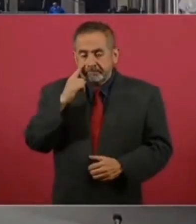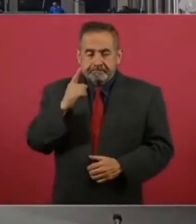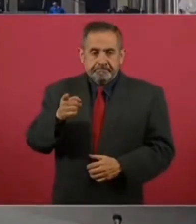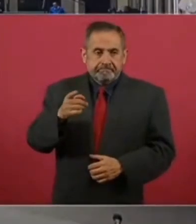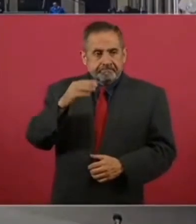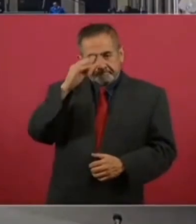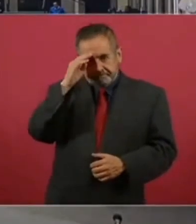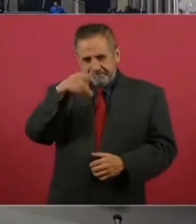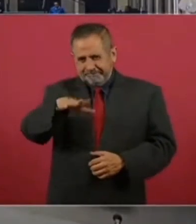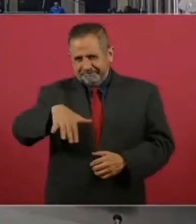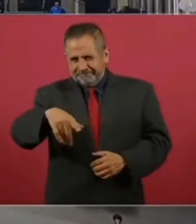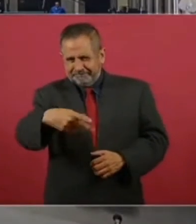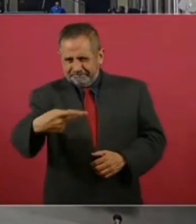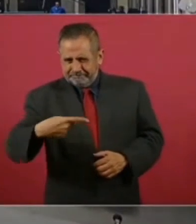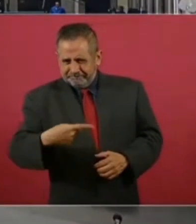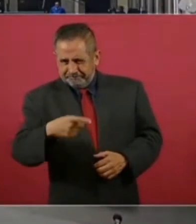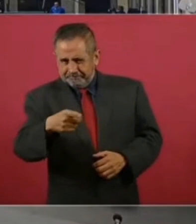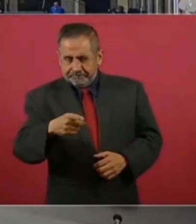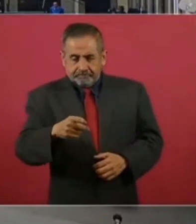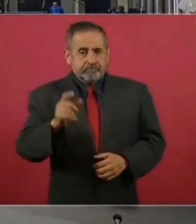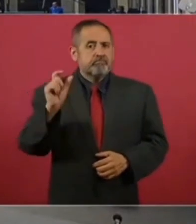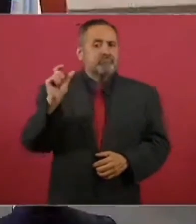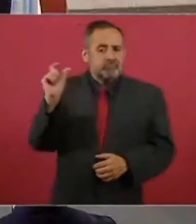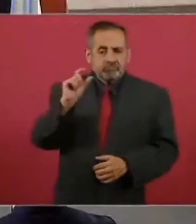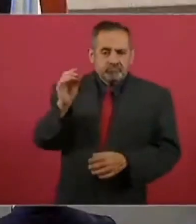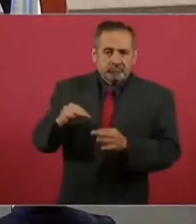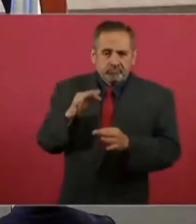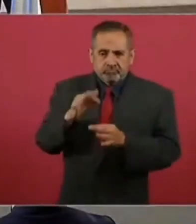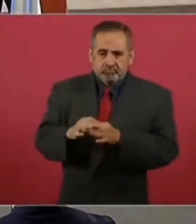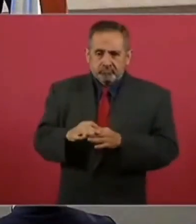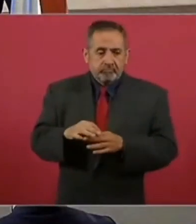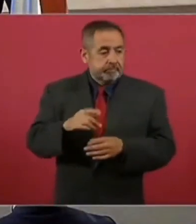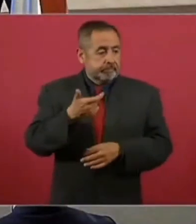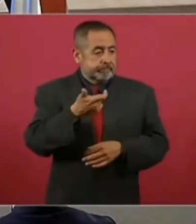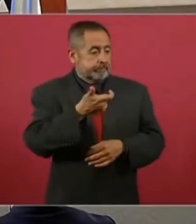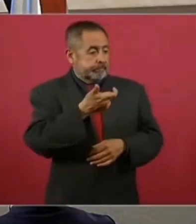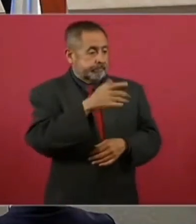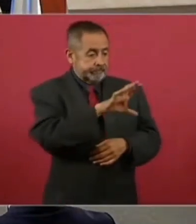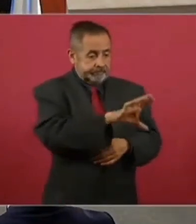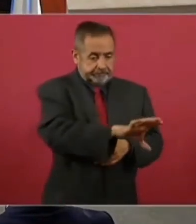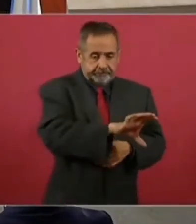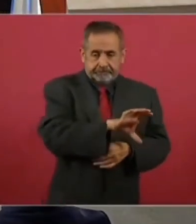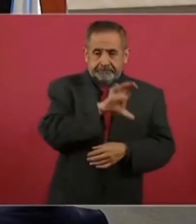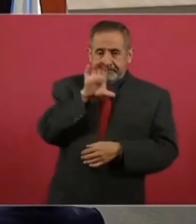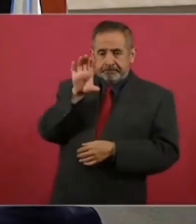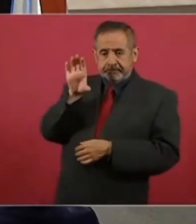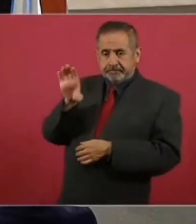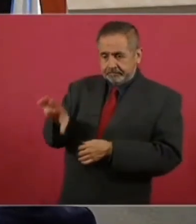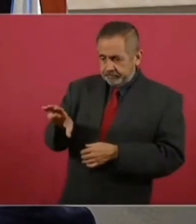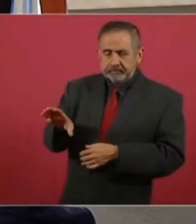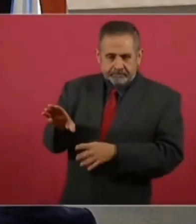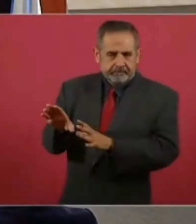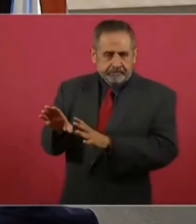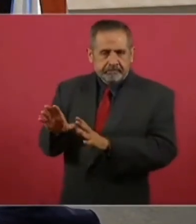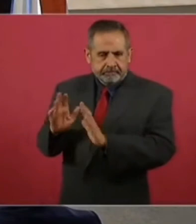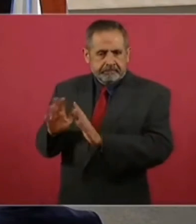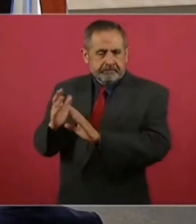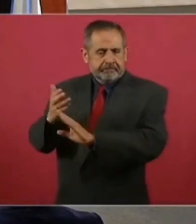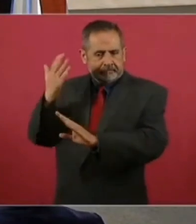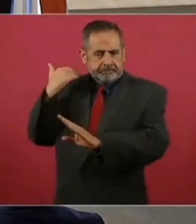pregunta de la compañera, ¿no? Cuando se transfieren las cuentas,